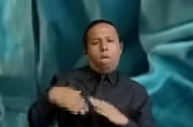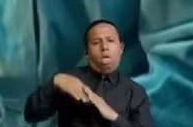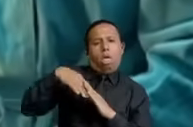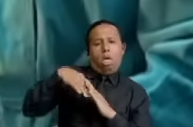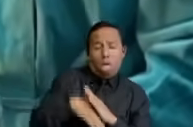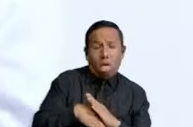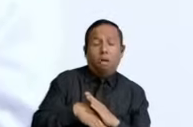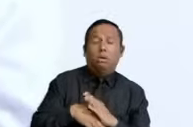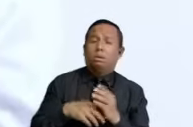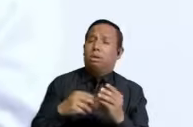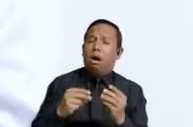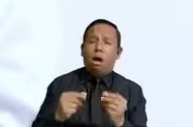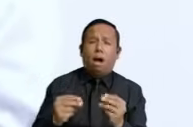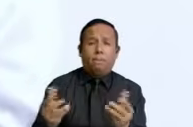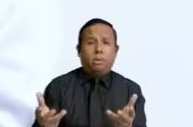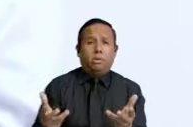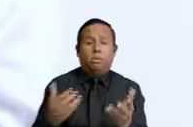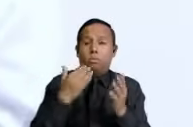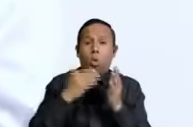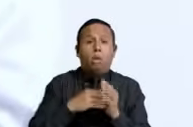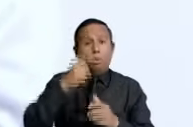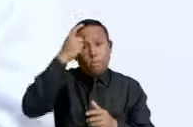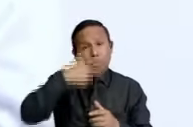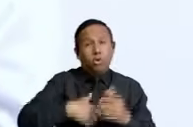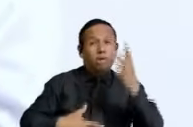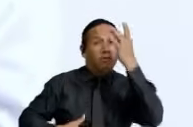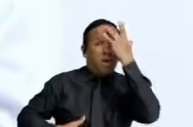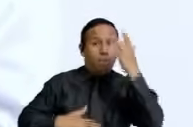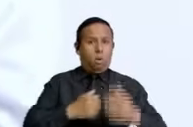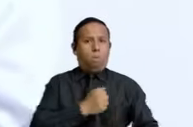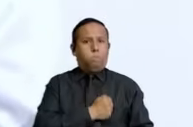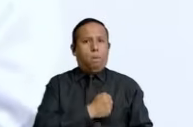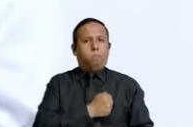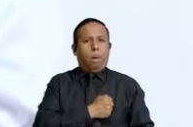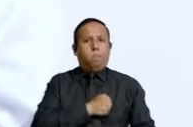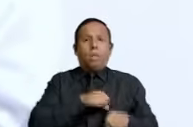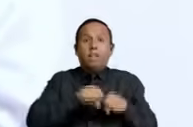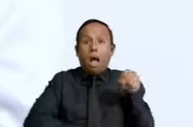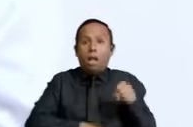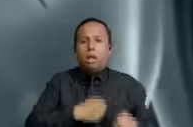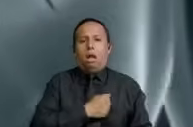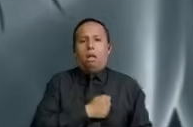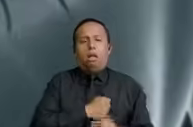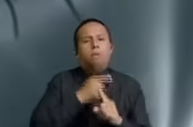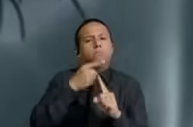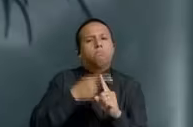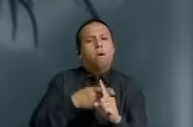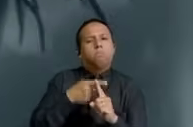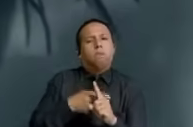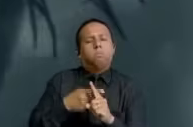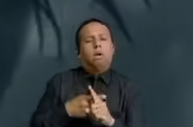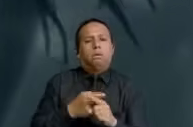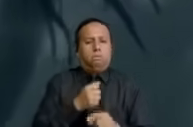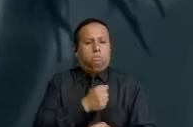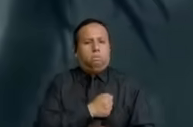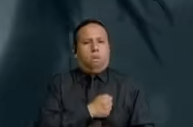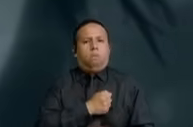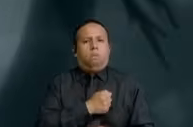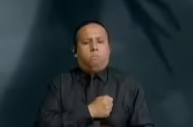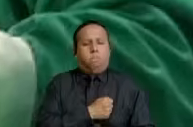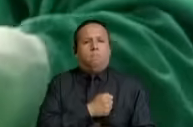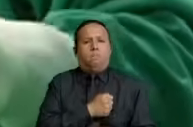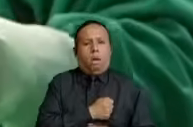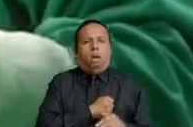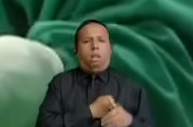rápidamente el insuficiente cardíaco tiene pocos meses para poder eh recibir un corazón porque si no va a perder su